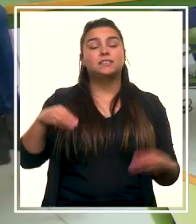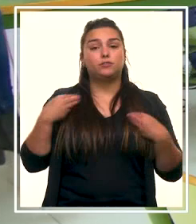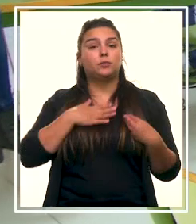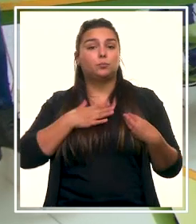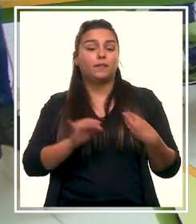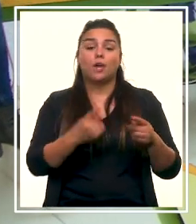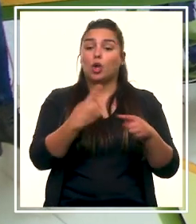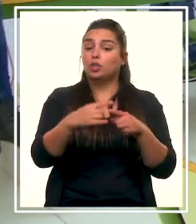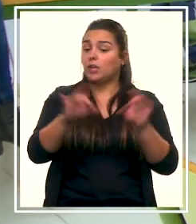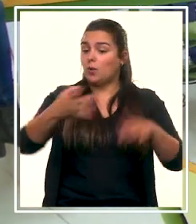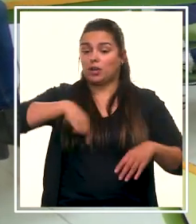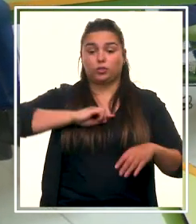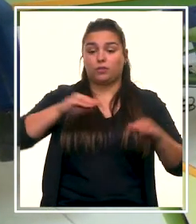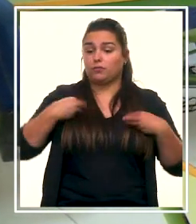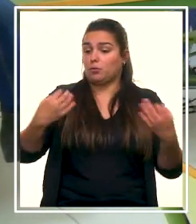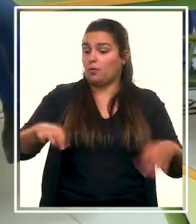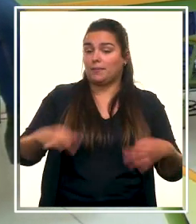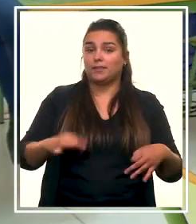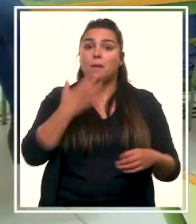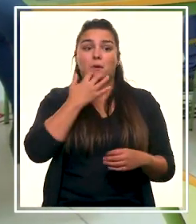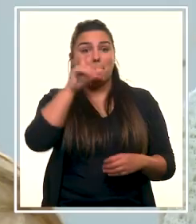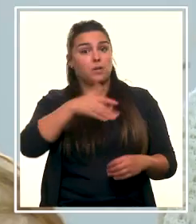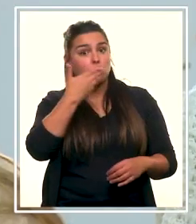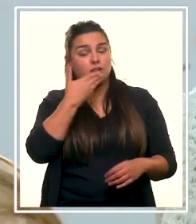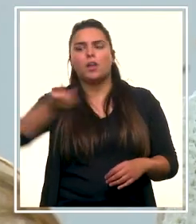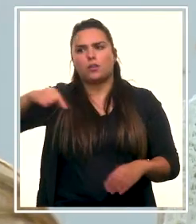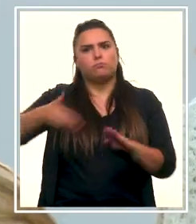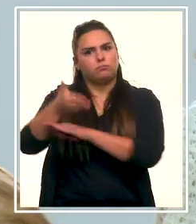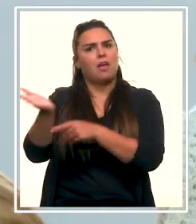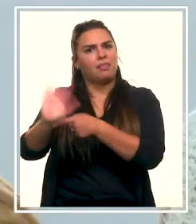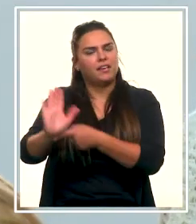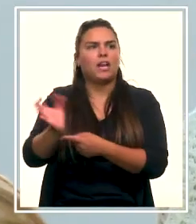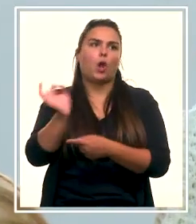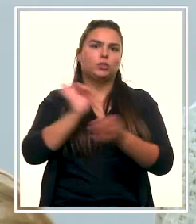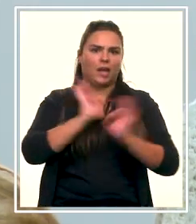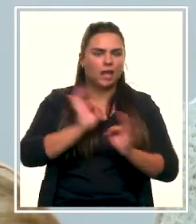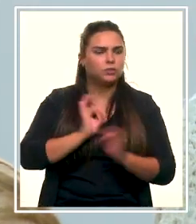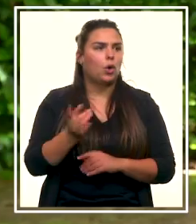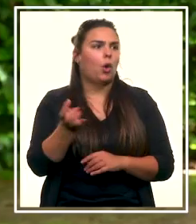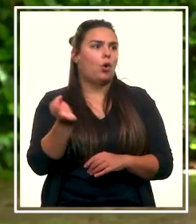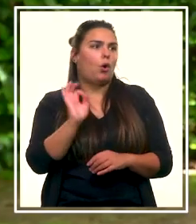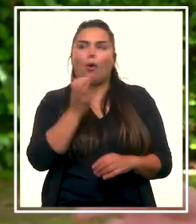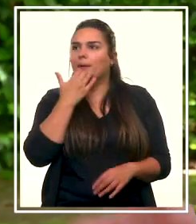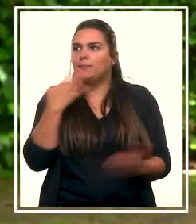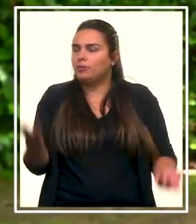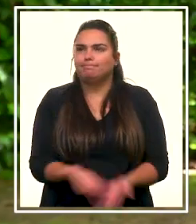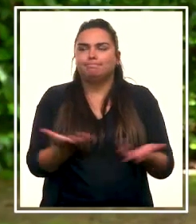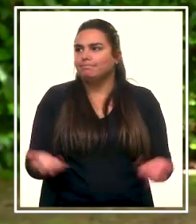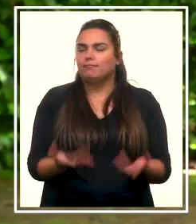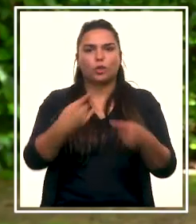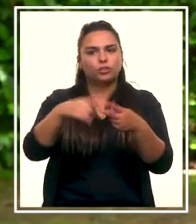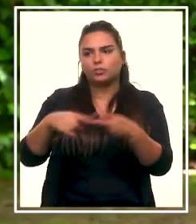cosas que nosotros disfrutamos normalmente, las personas oyentes, que ellos también pueden ir al cine, también pueden ir al teatro, que con ciertas cosillas que